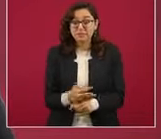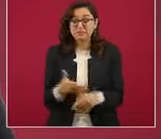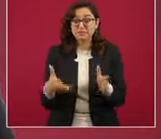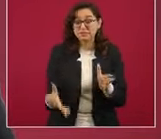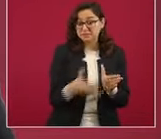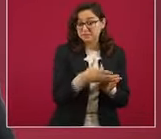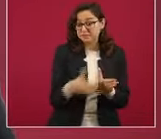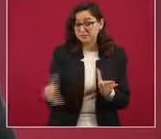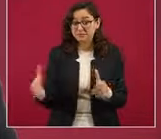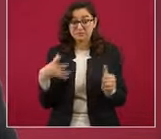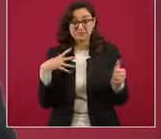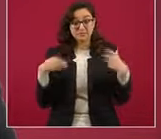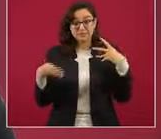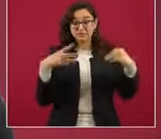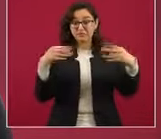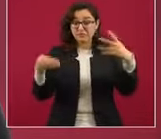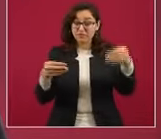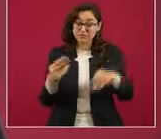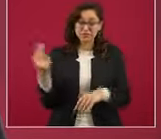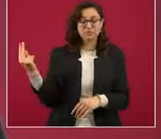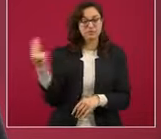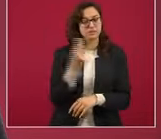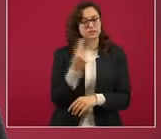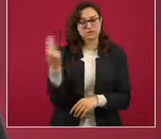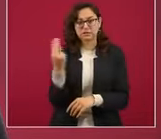más contagios, es cuando debemos